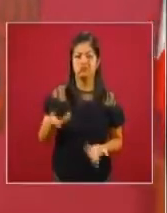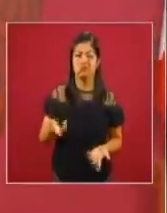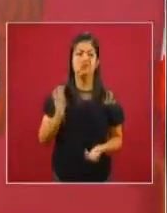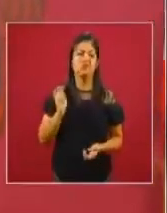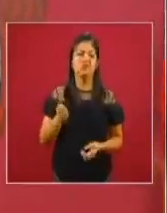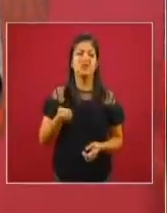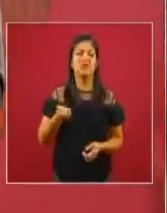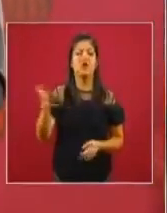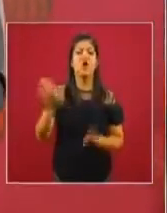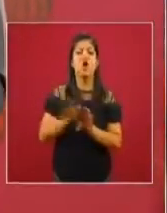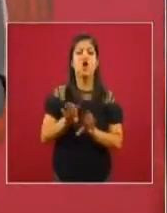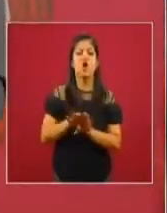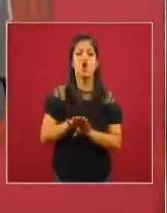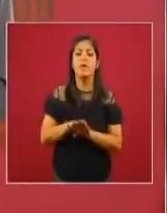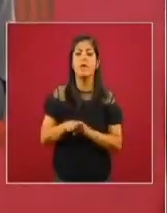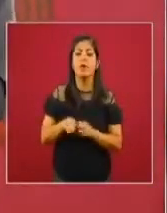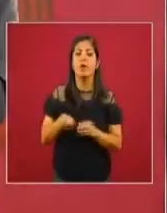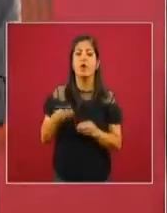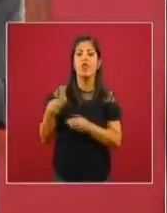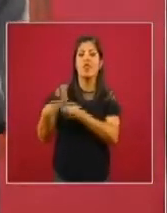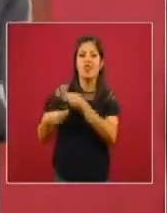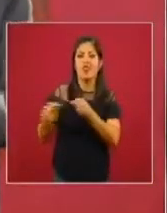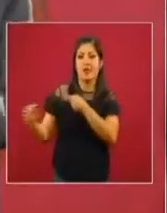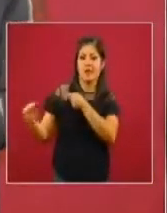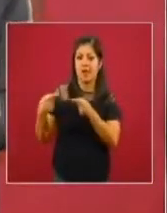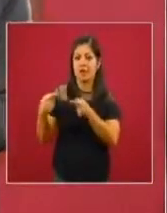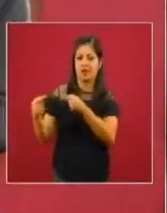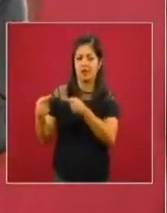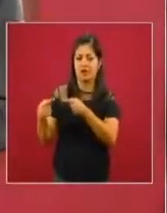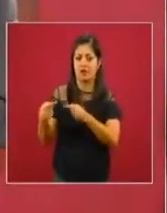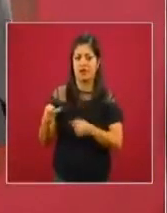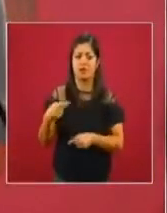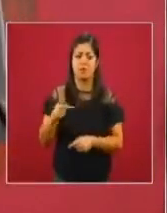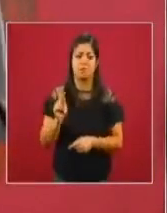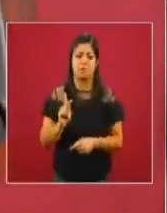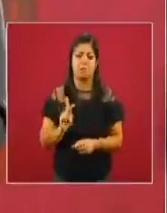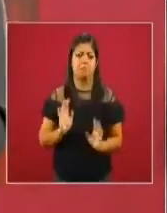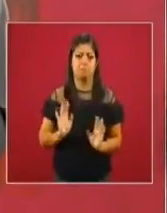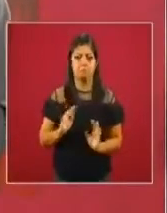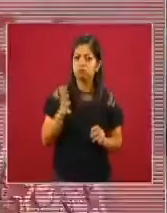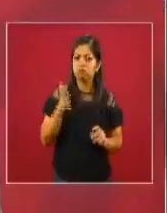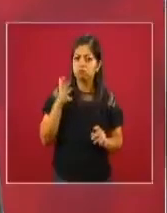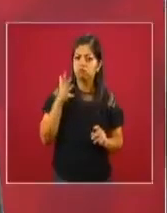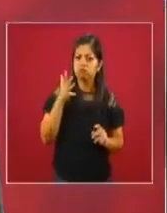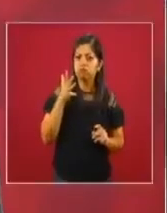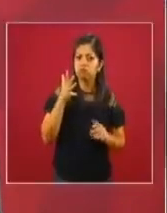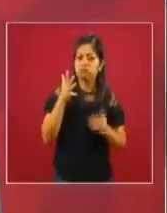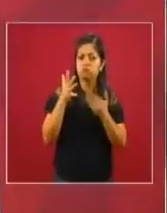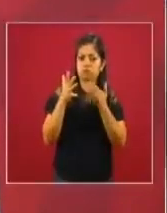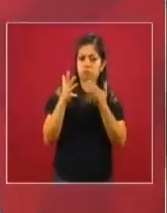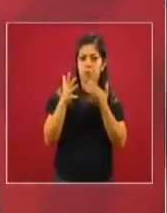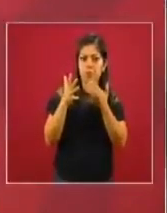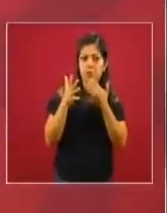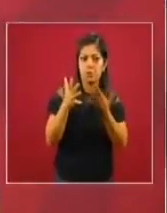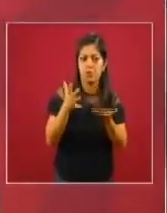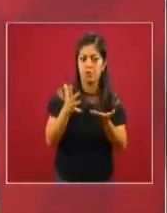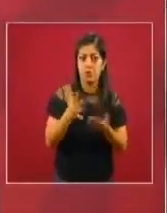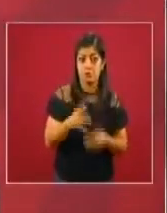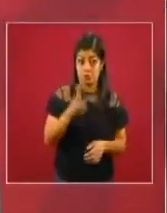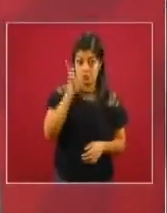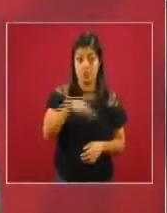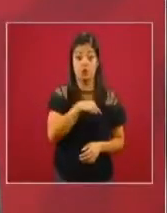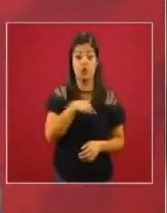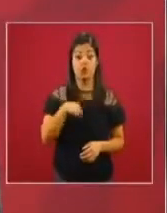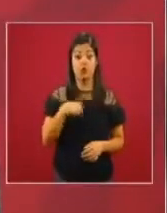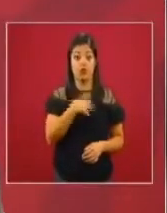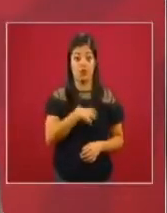separados? Porque él es el combustible para esta división. Bueno, él más que